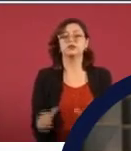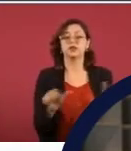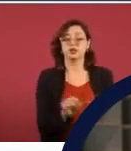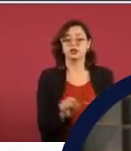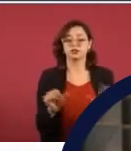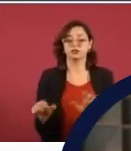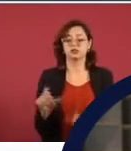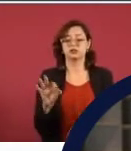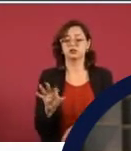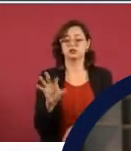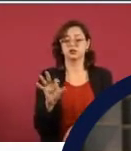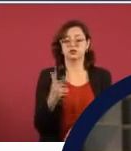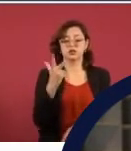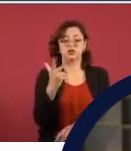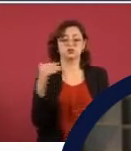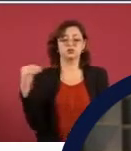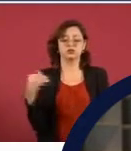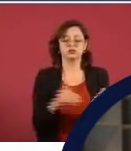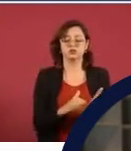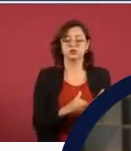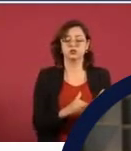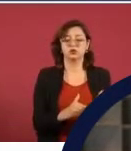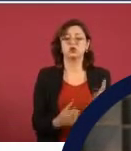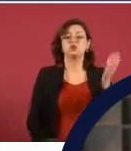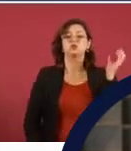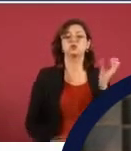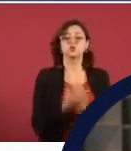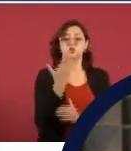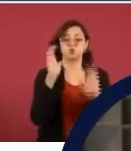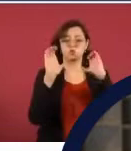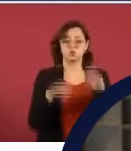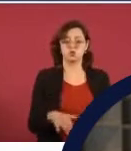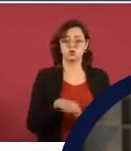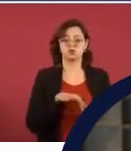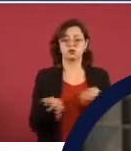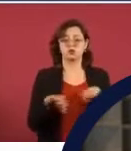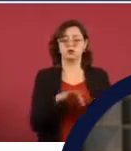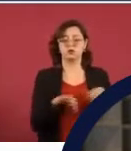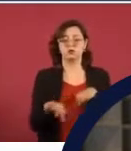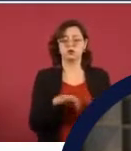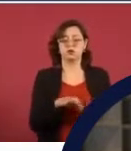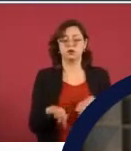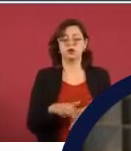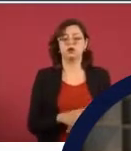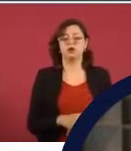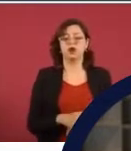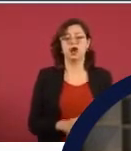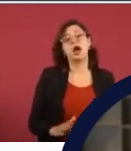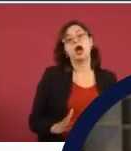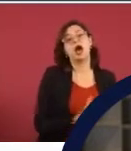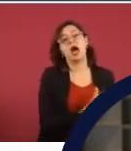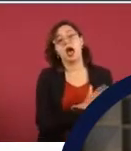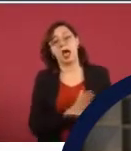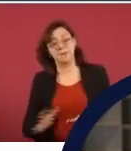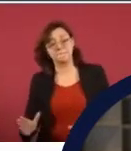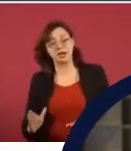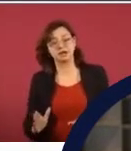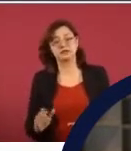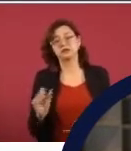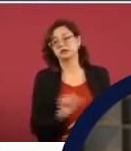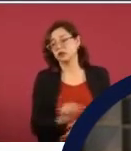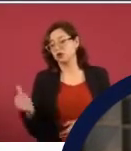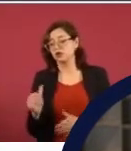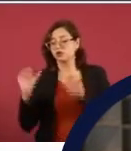generar desconfianza, pero no es la única. Entonces, si esas cosas no cambian, si ese clima de confianza no cambia,